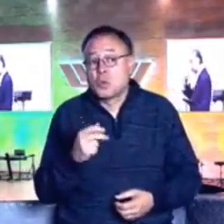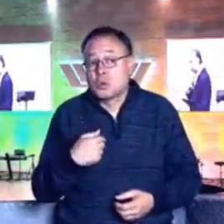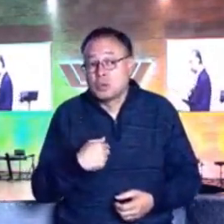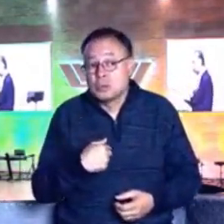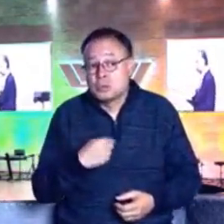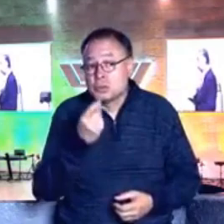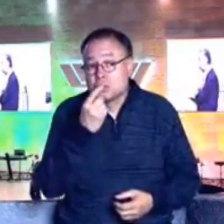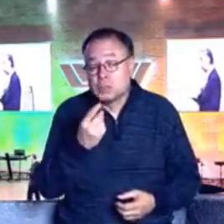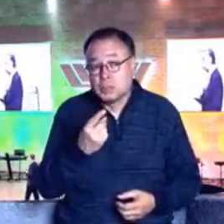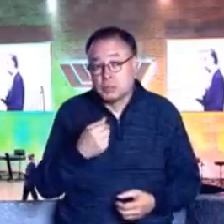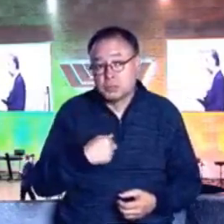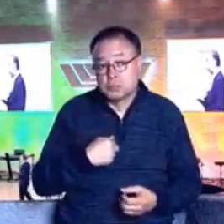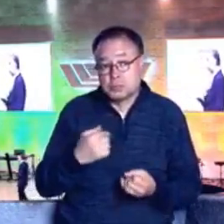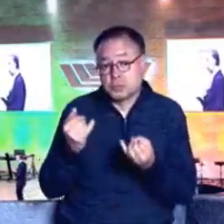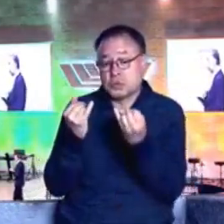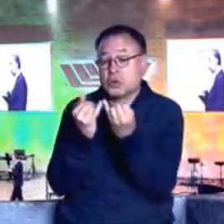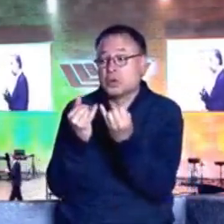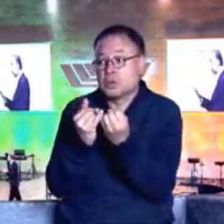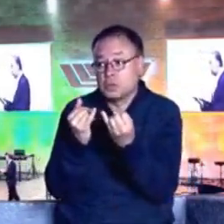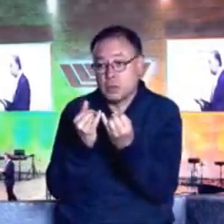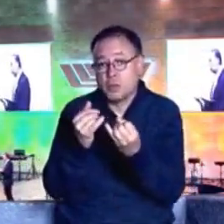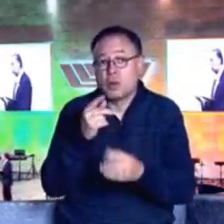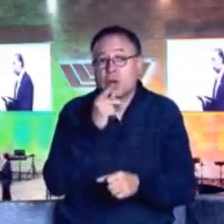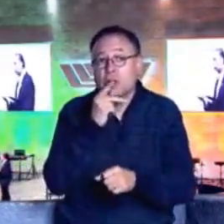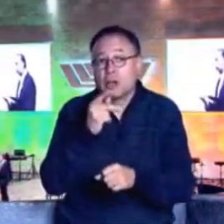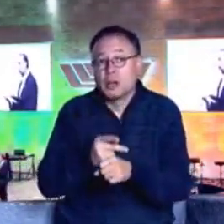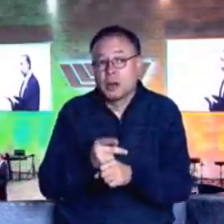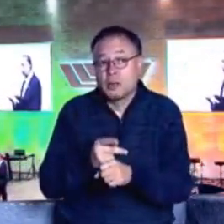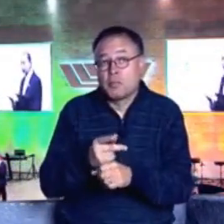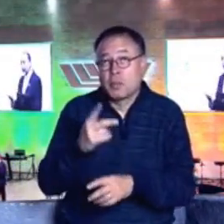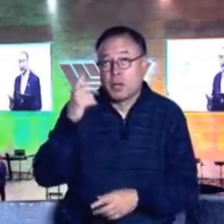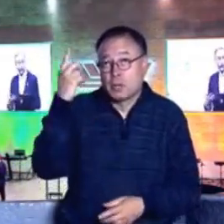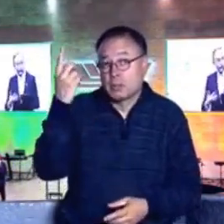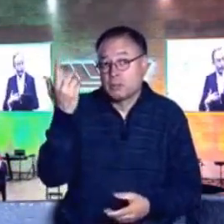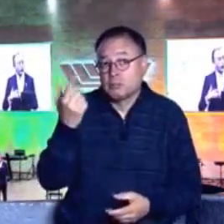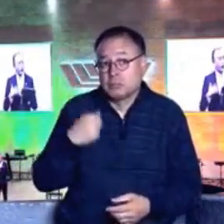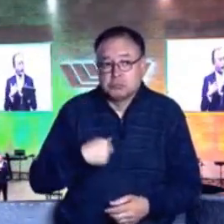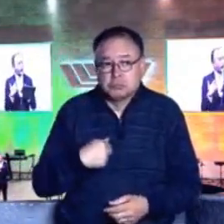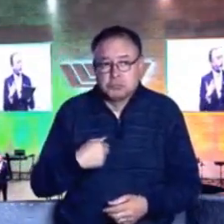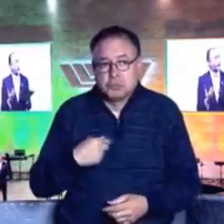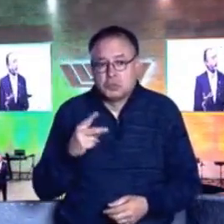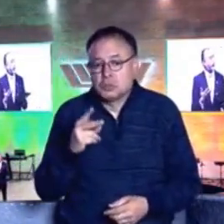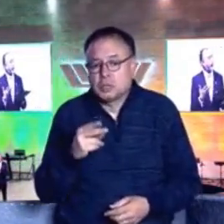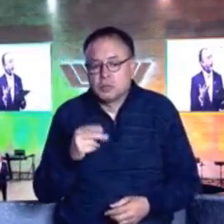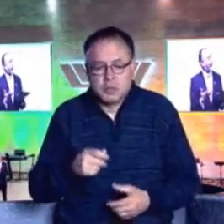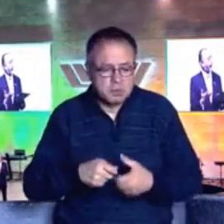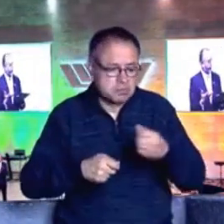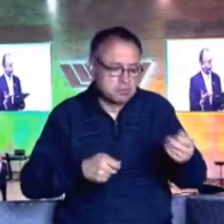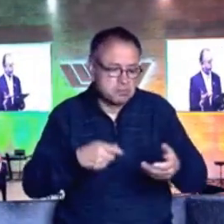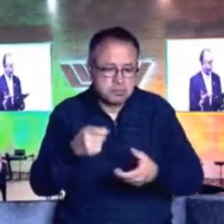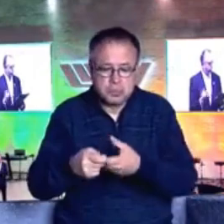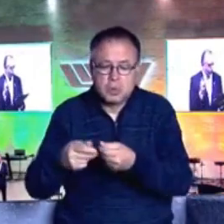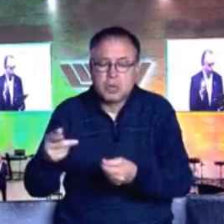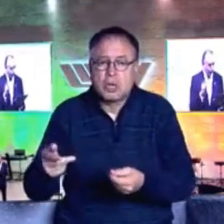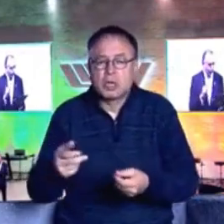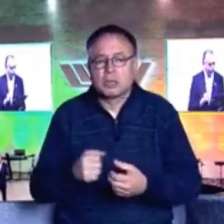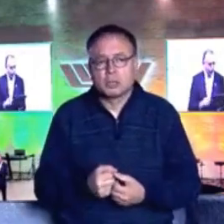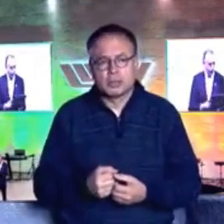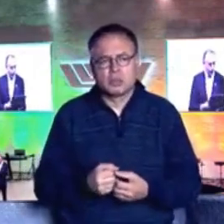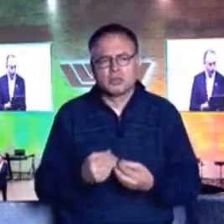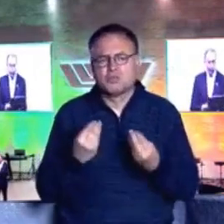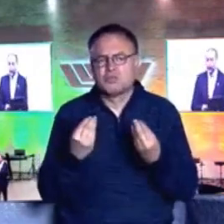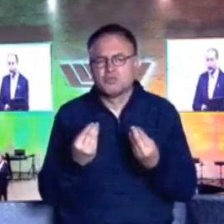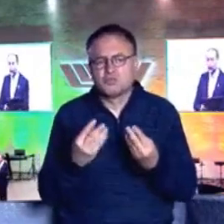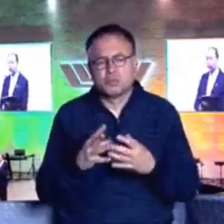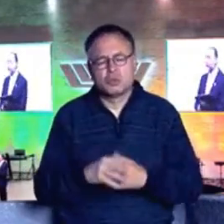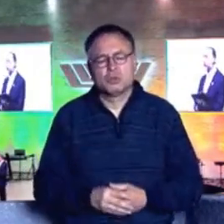cómo quiere Dios que yo sea generoso él quiere que reflejemos lo que no lo que él es dice en segunda de